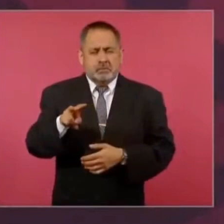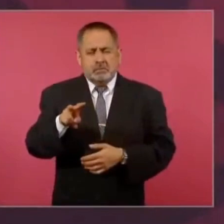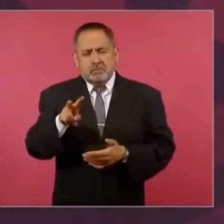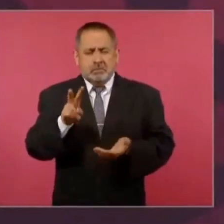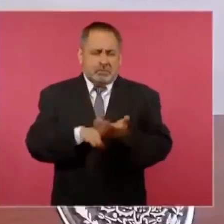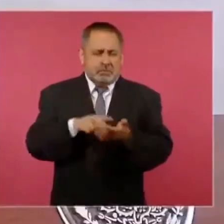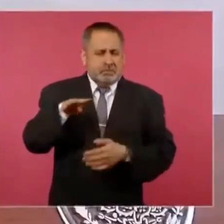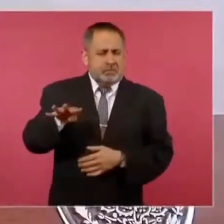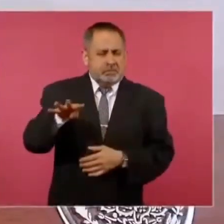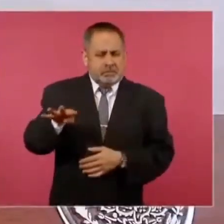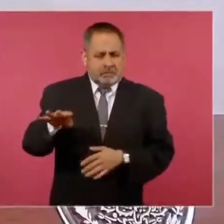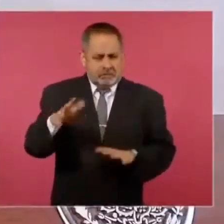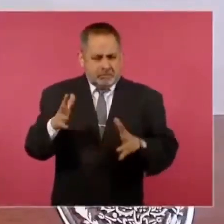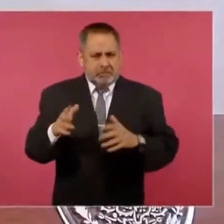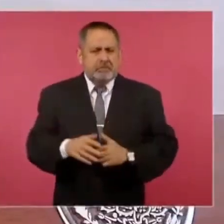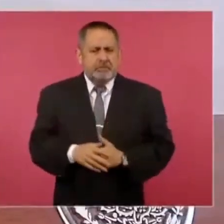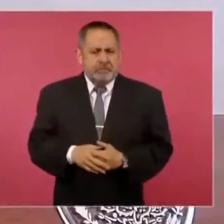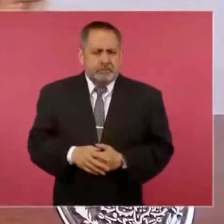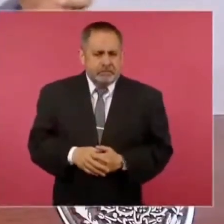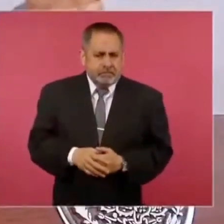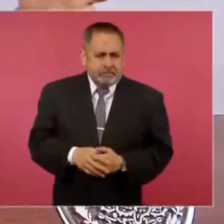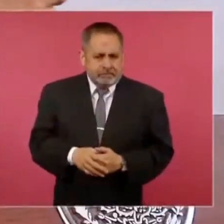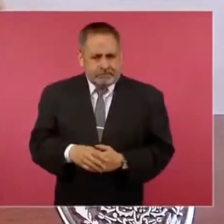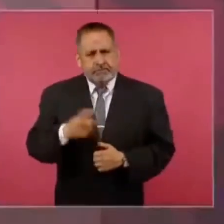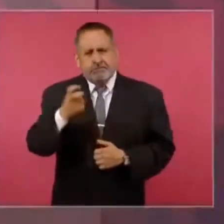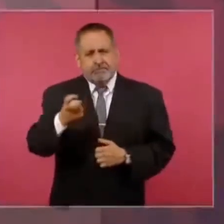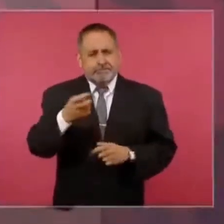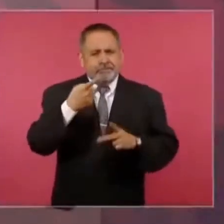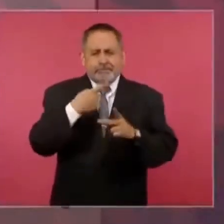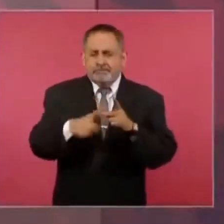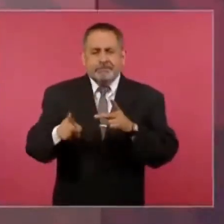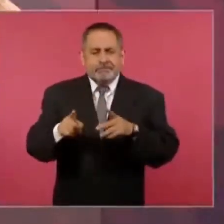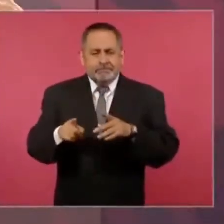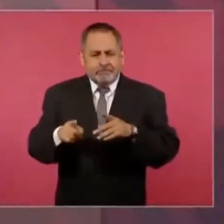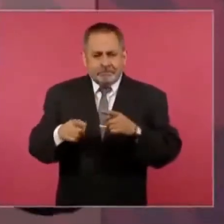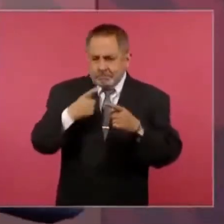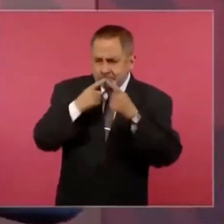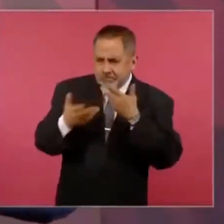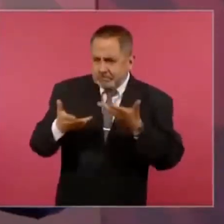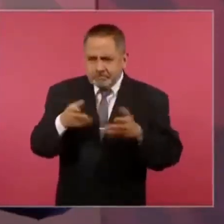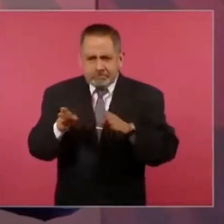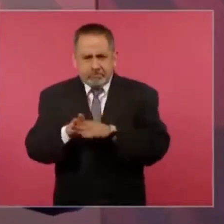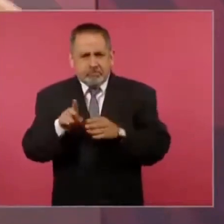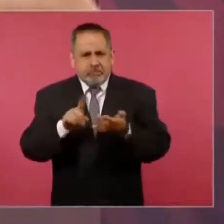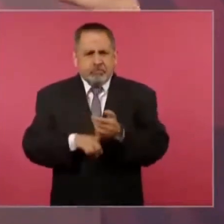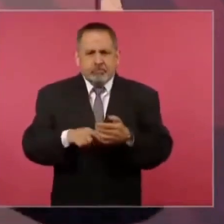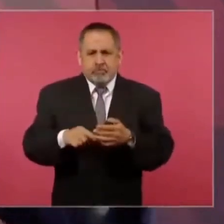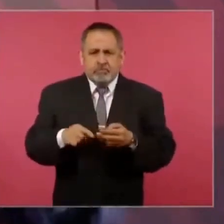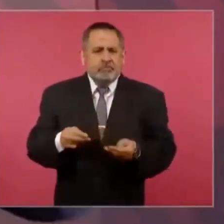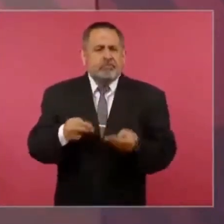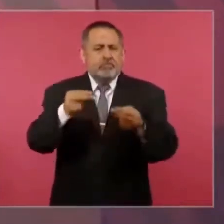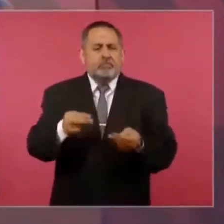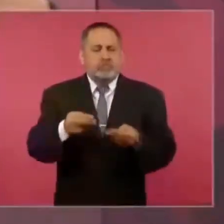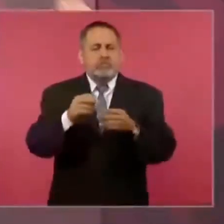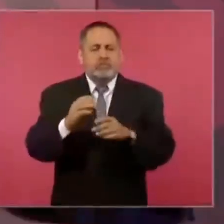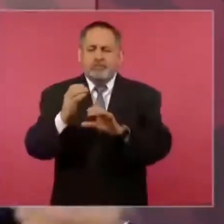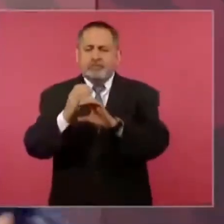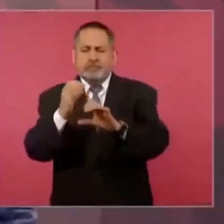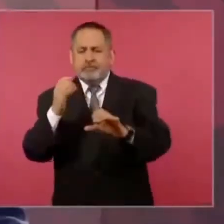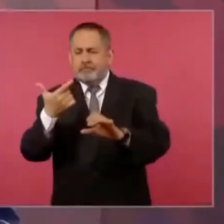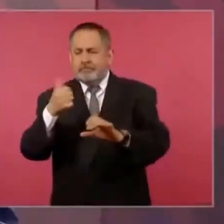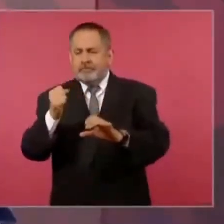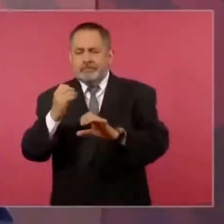2019, pero estábamos en la negociación de los gasoductos.